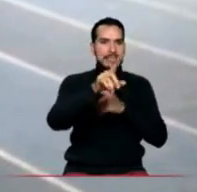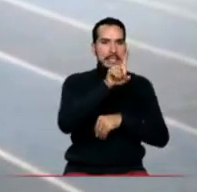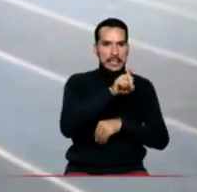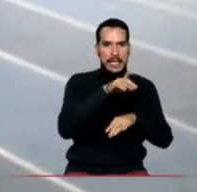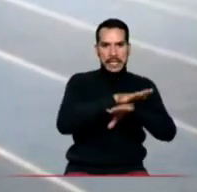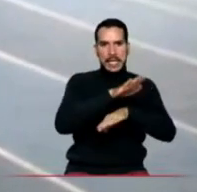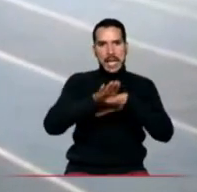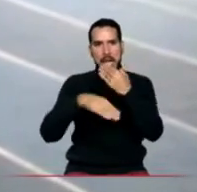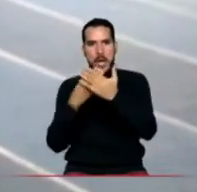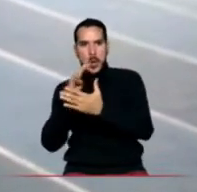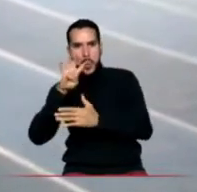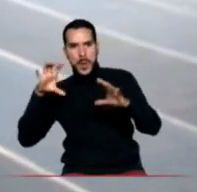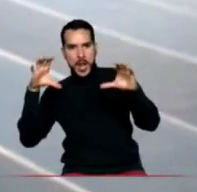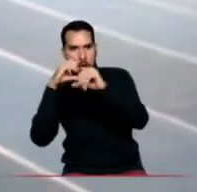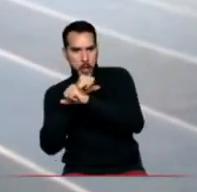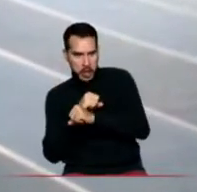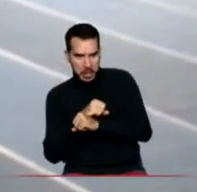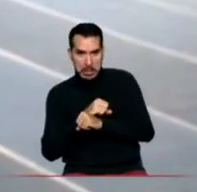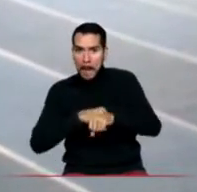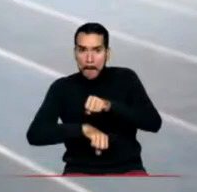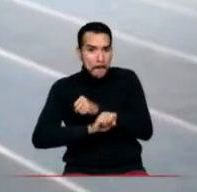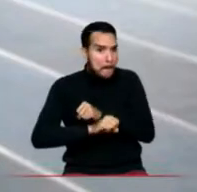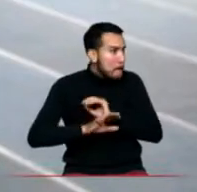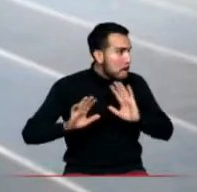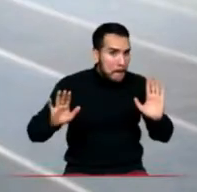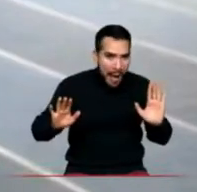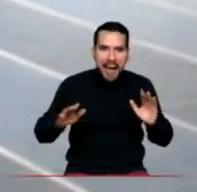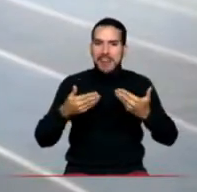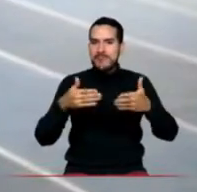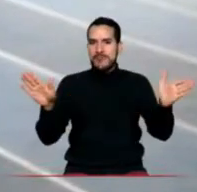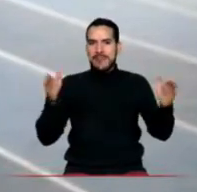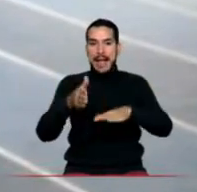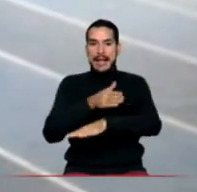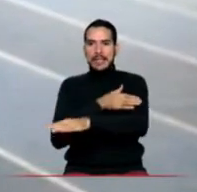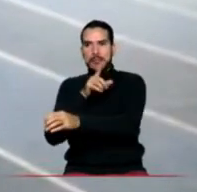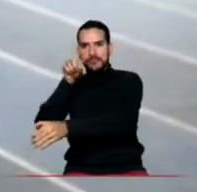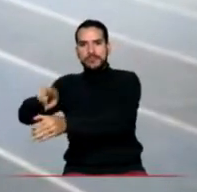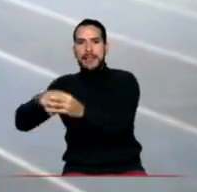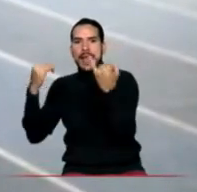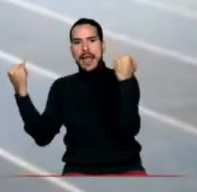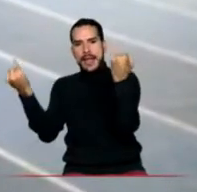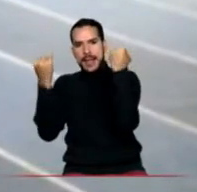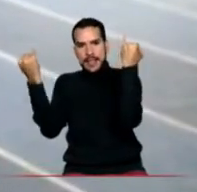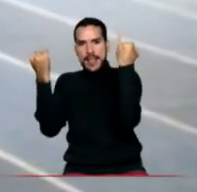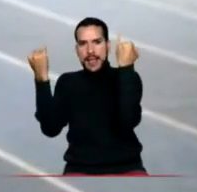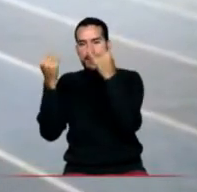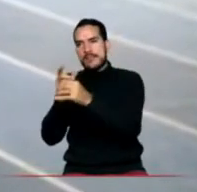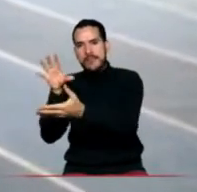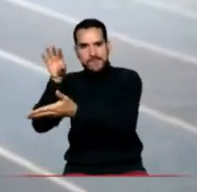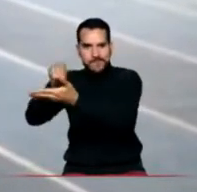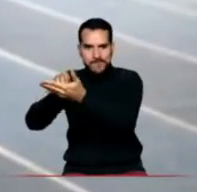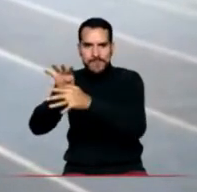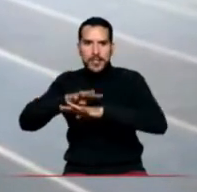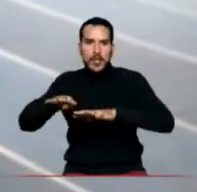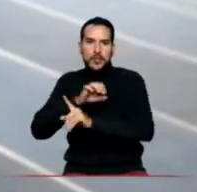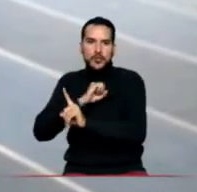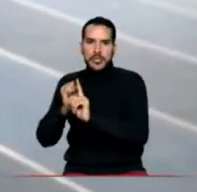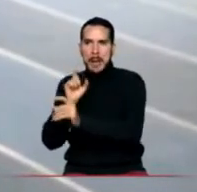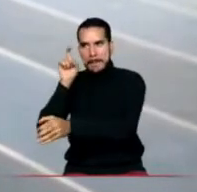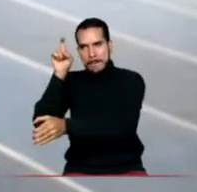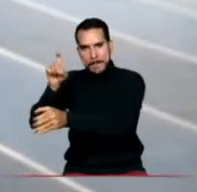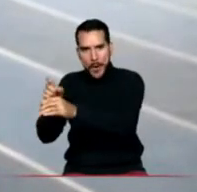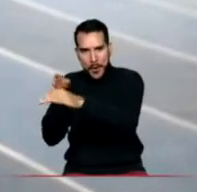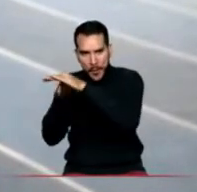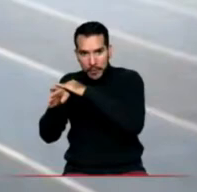9 de la noche los días que no haya partido. Inscripción previa en el link de la bio de nuestras redes sociales y están invitadísimos todos a que